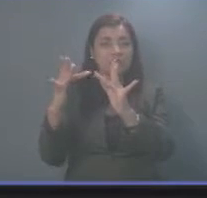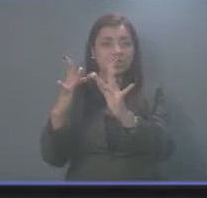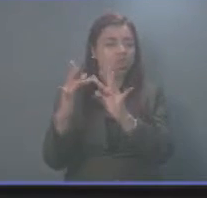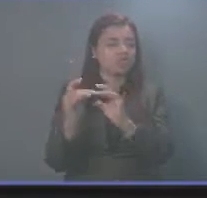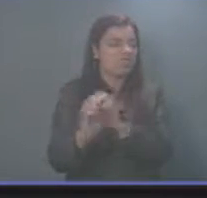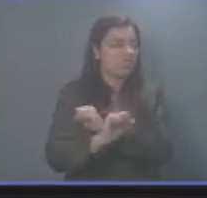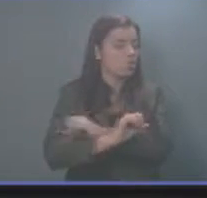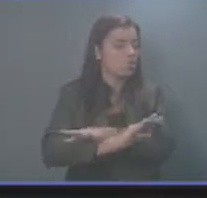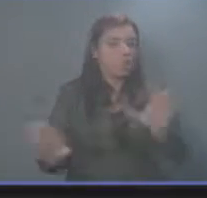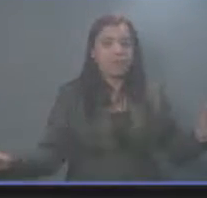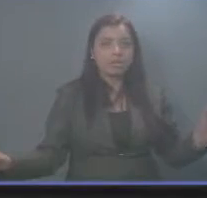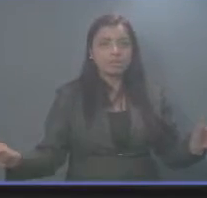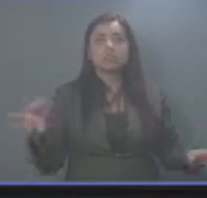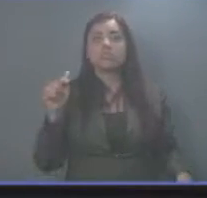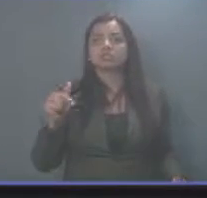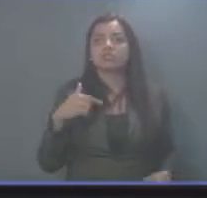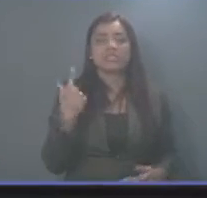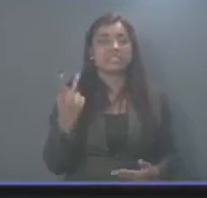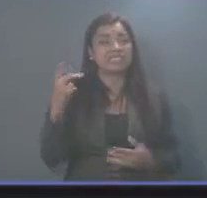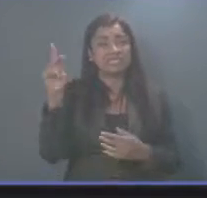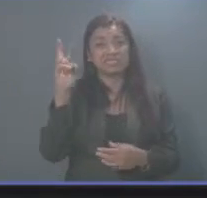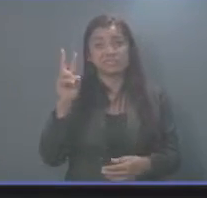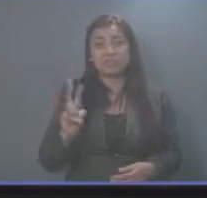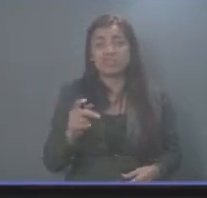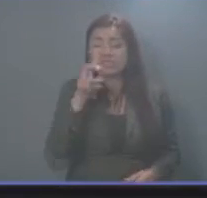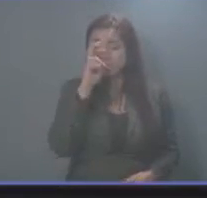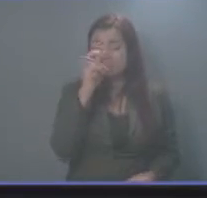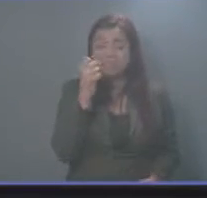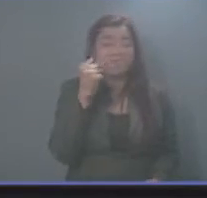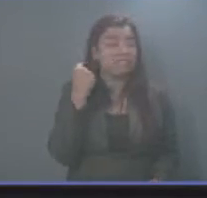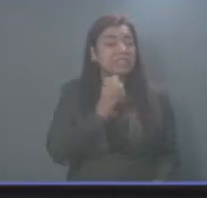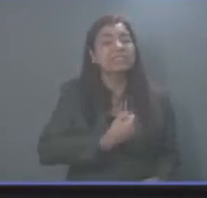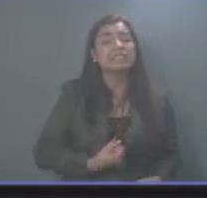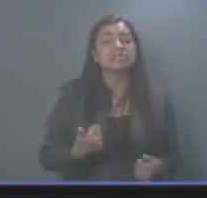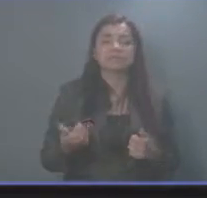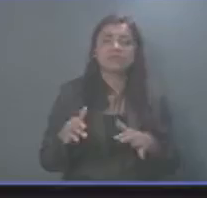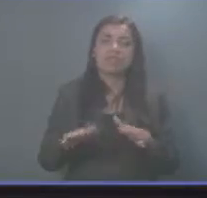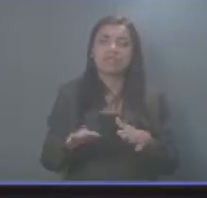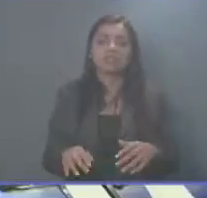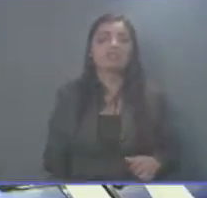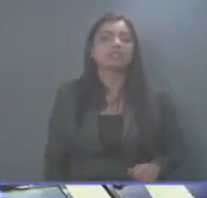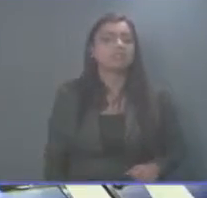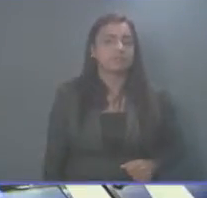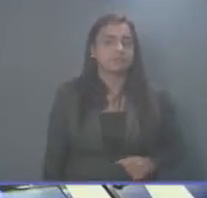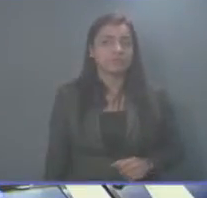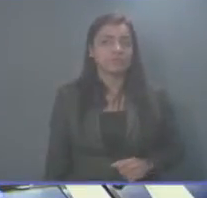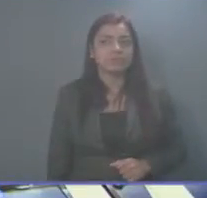que ha causado mucho dolor y destrucción en Venezuela. Muchas gracias.